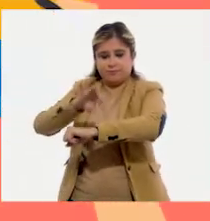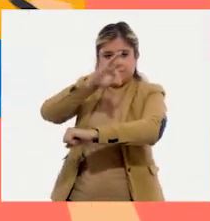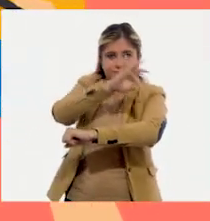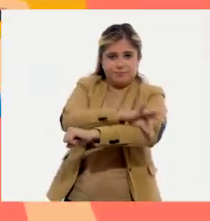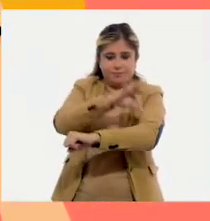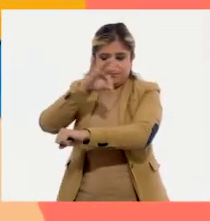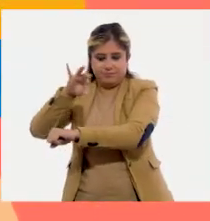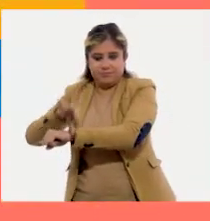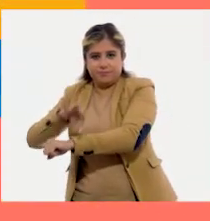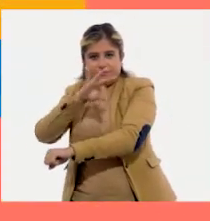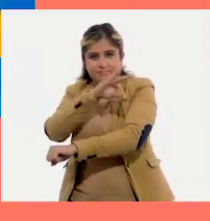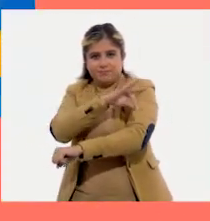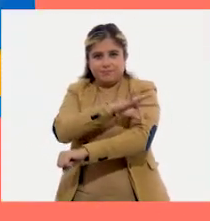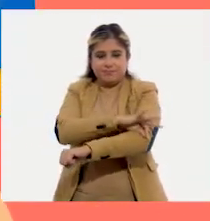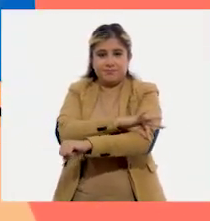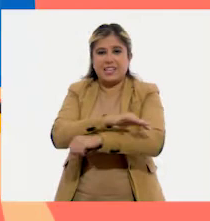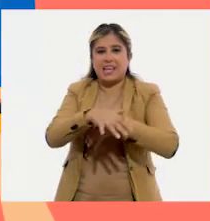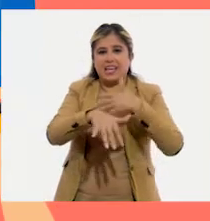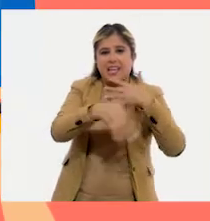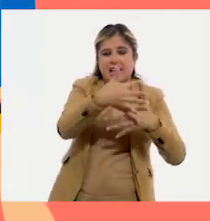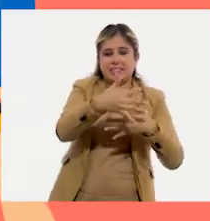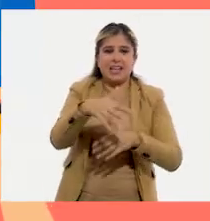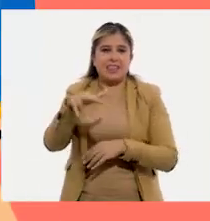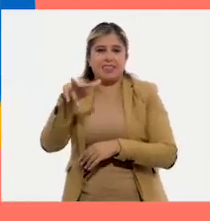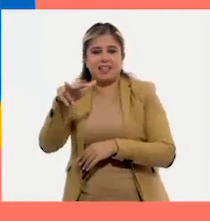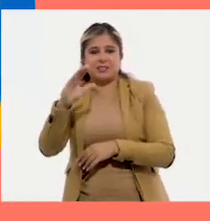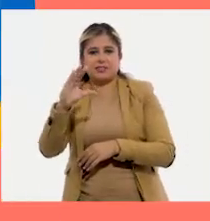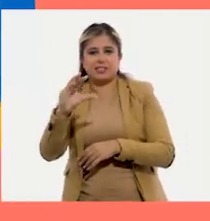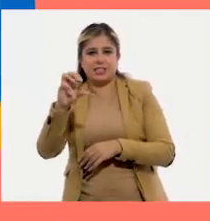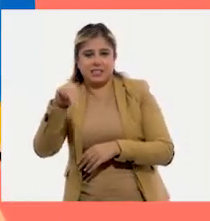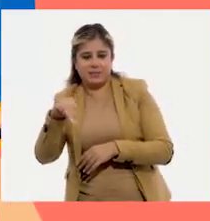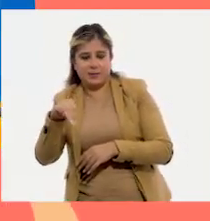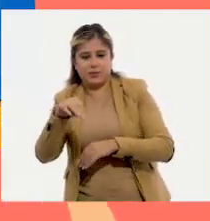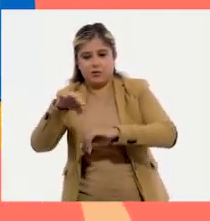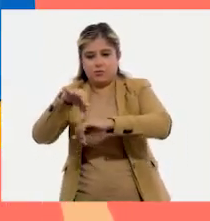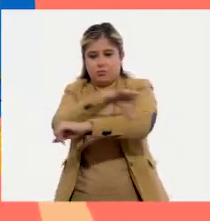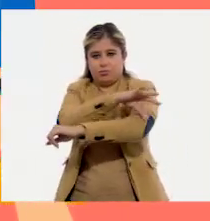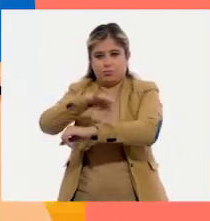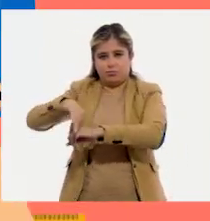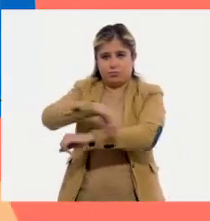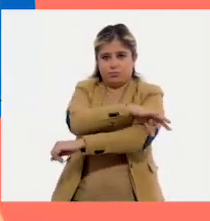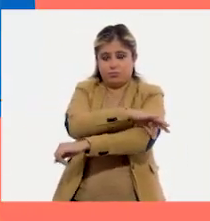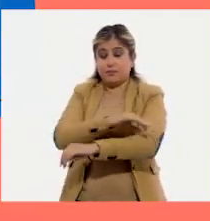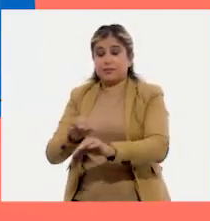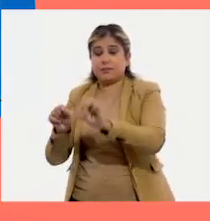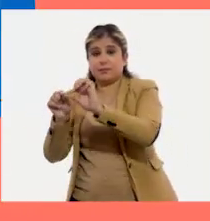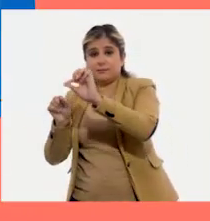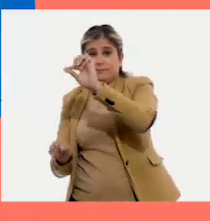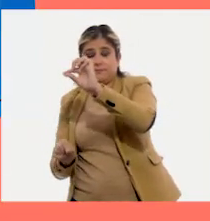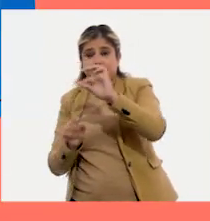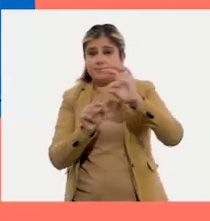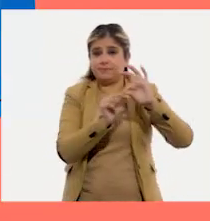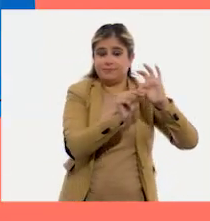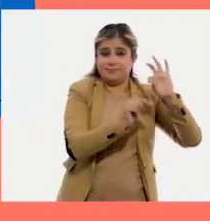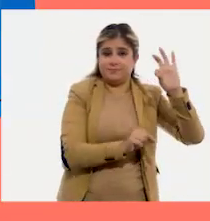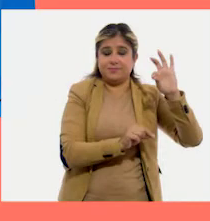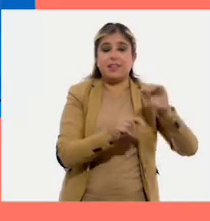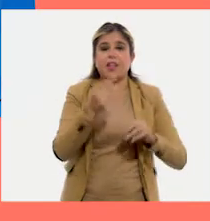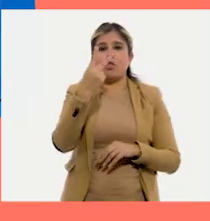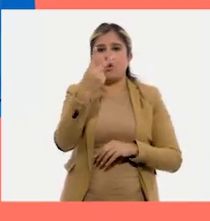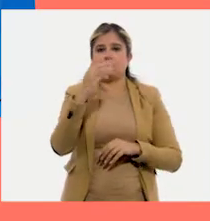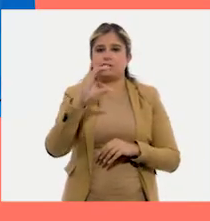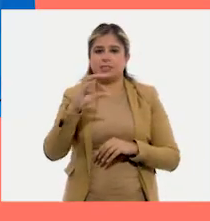el plumón o la pluma de 15 a 18 centímetros de largo de un lado, dejando un margen de